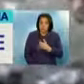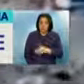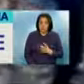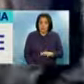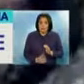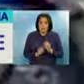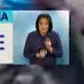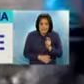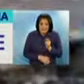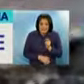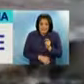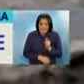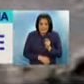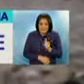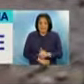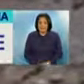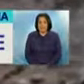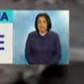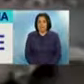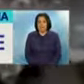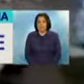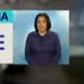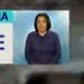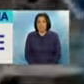Por poquito.